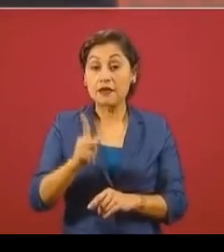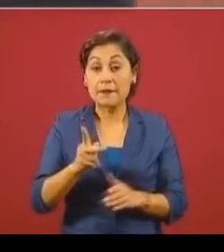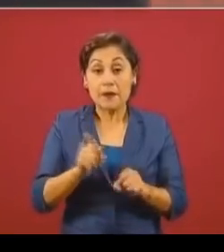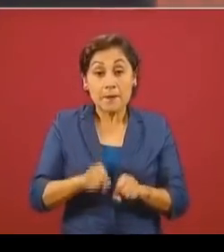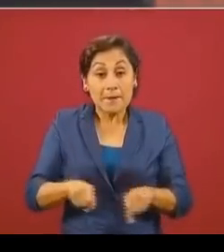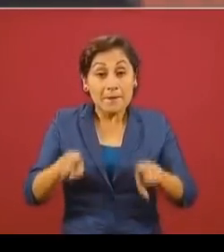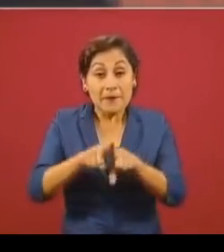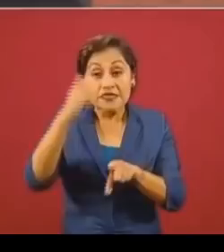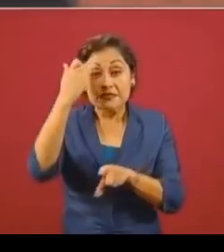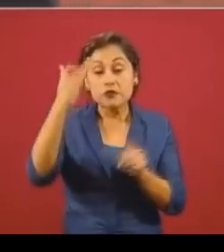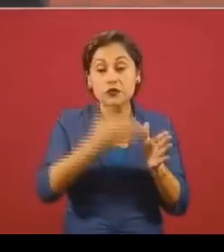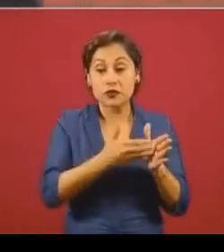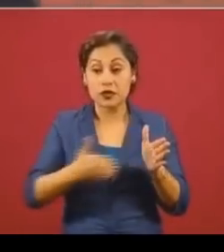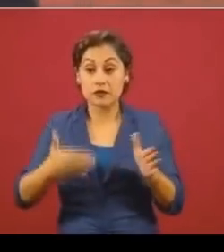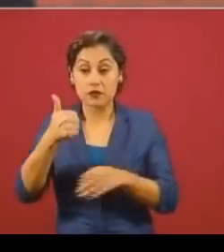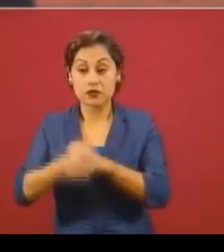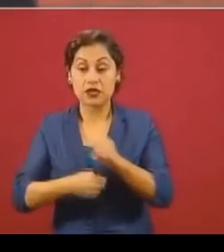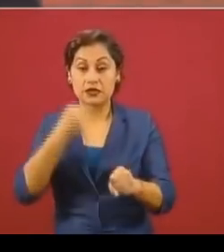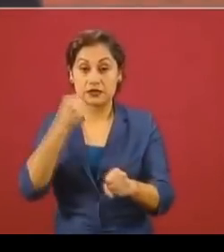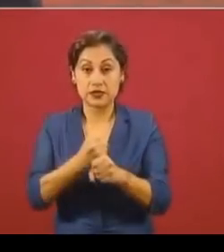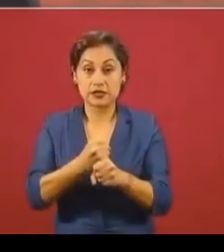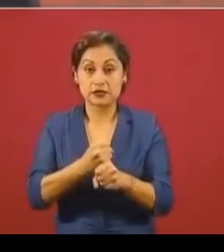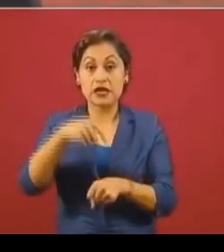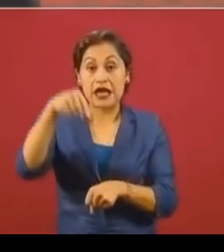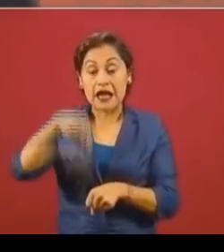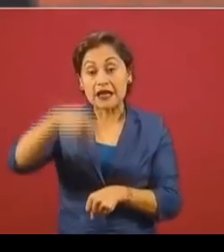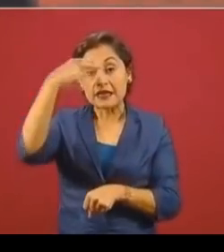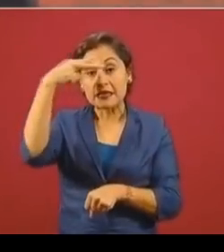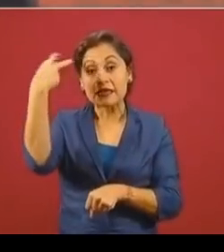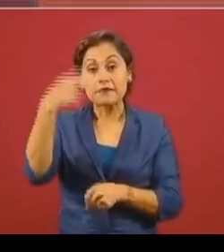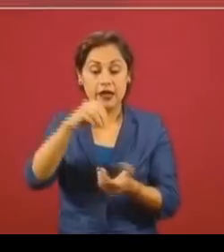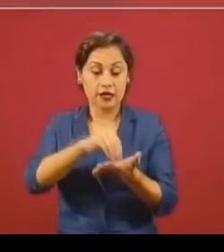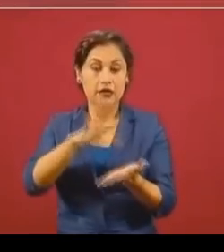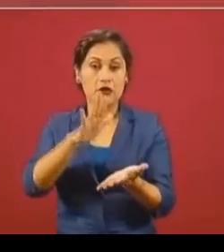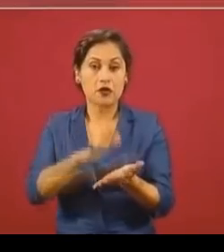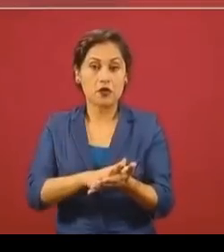fue cuando se registró el mayor crecimiento económico